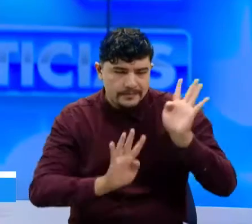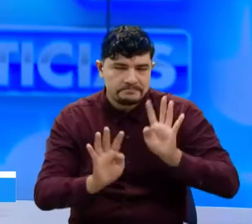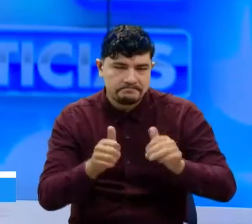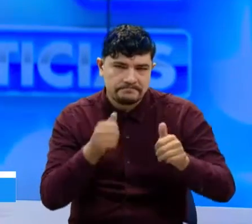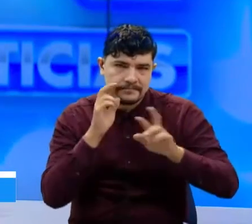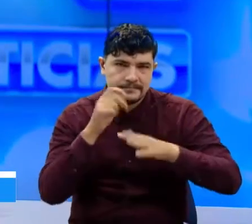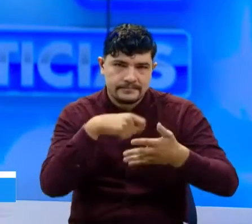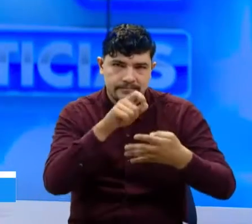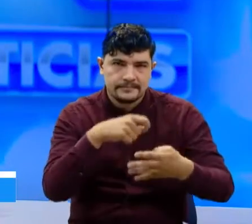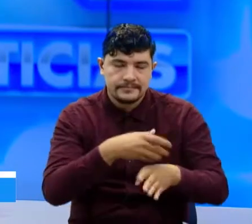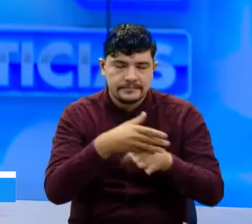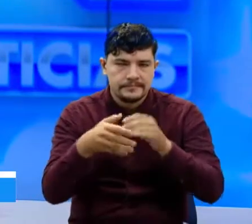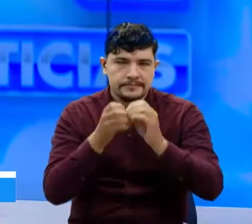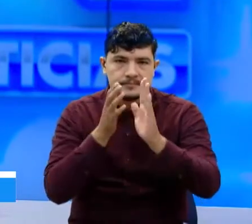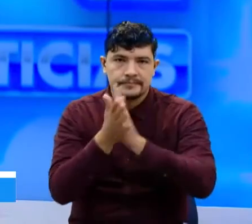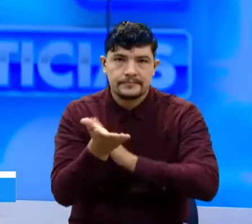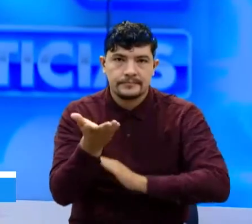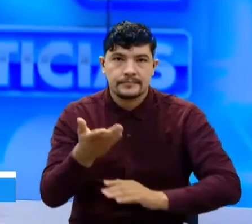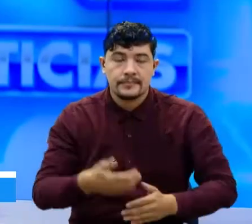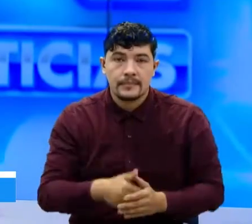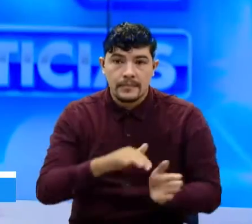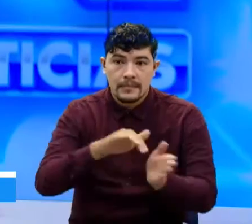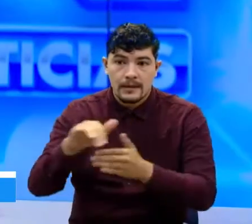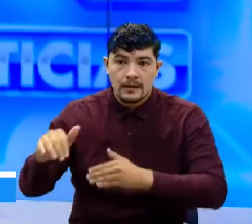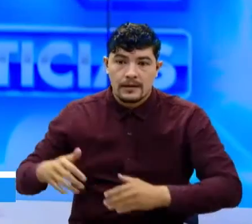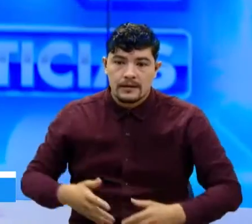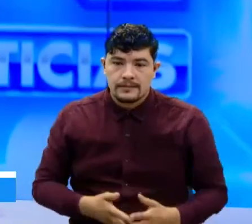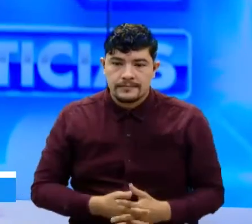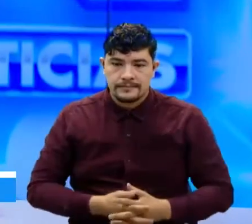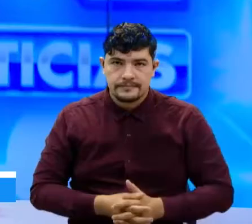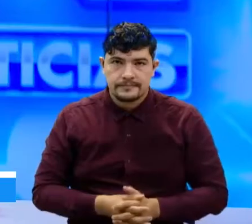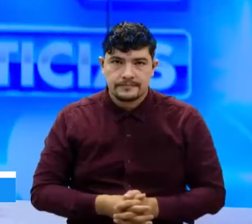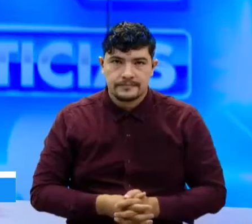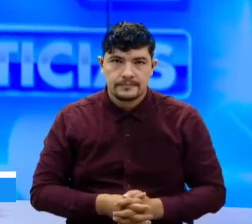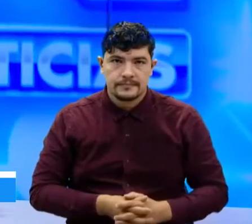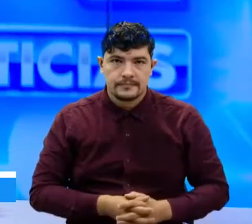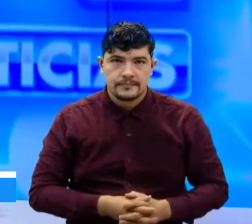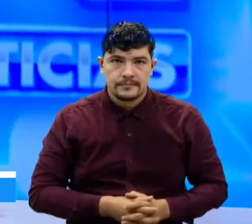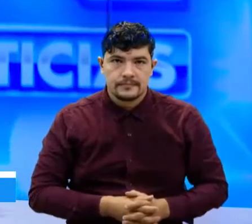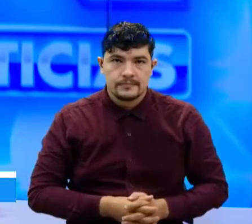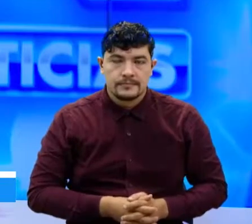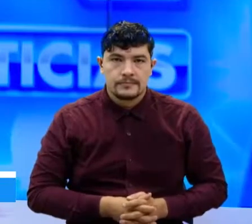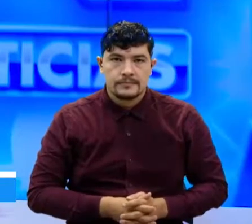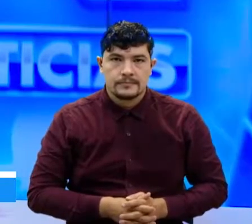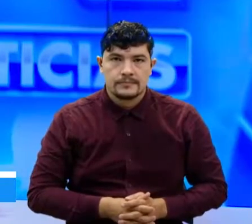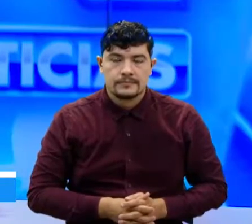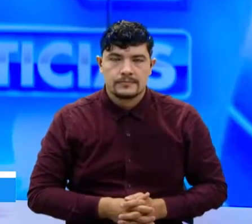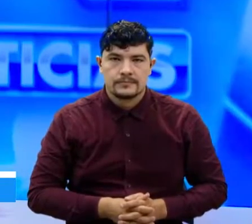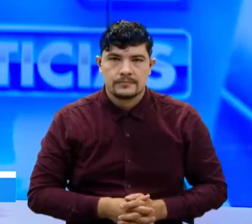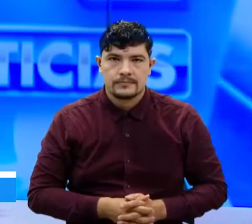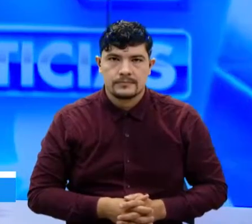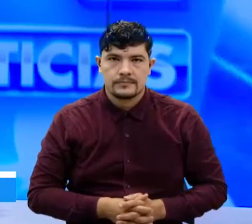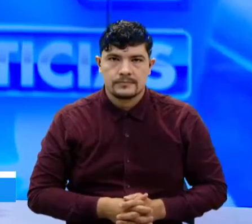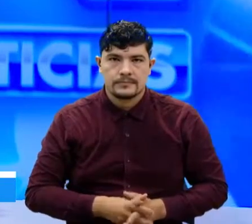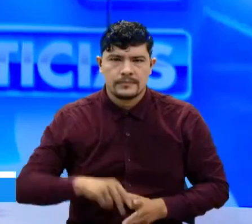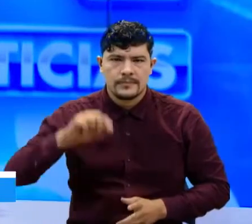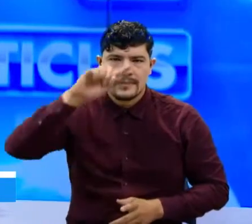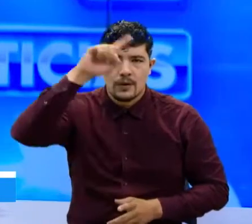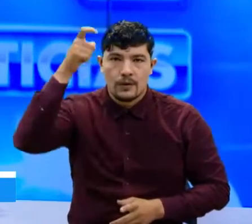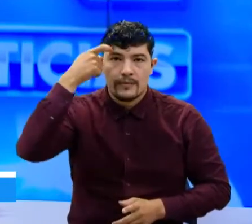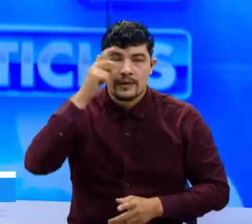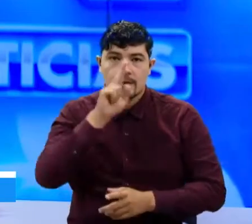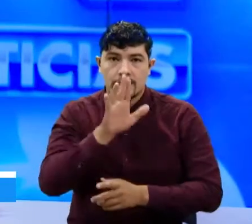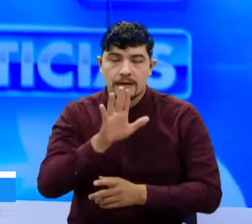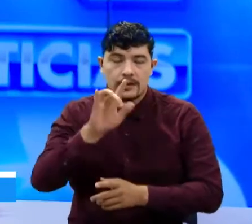Y en otras noticias, la gobernación de Santander entregó vehículos y elementos de protección y rescate a los organismos de socorro del departamento. La inversión superó, ojo